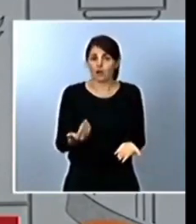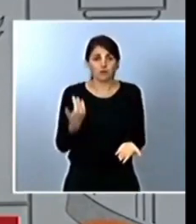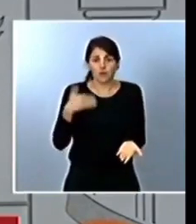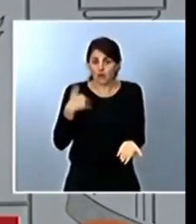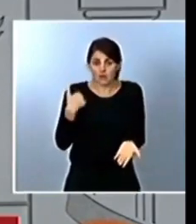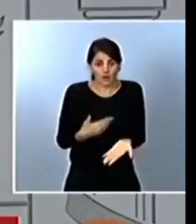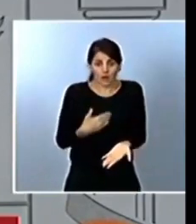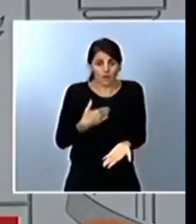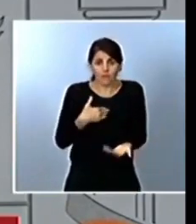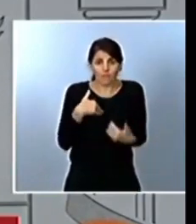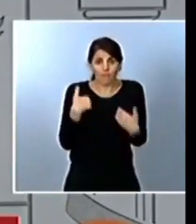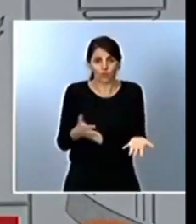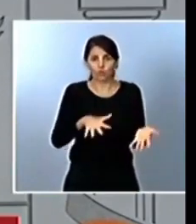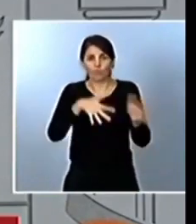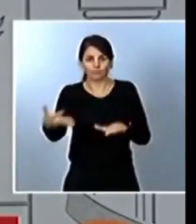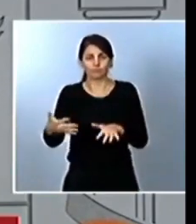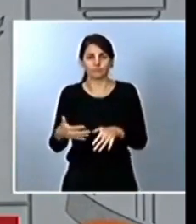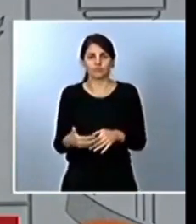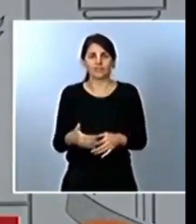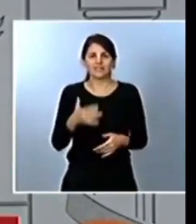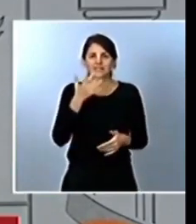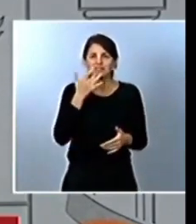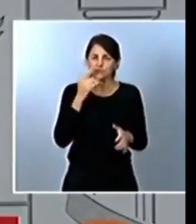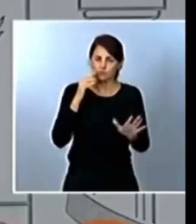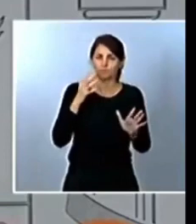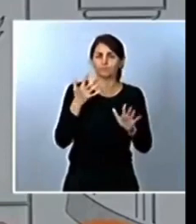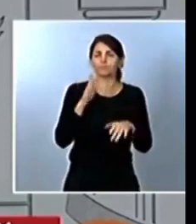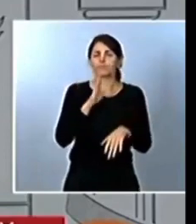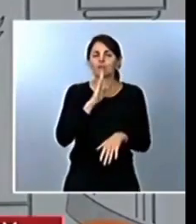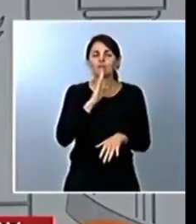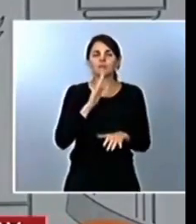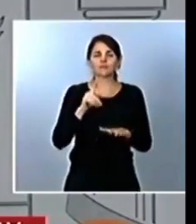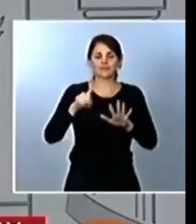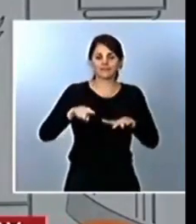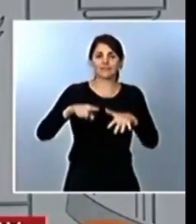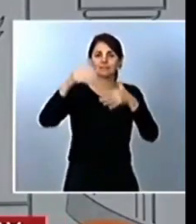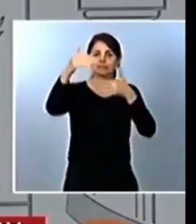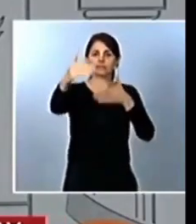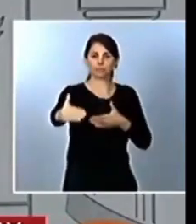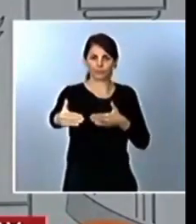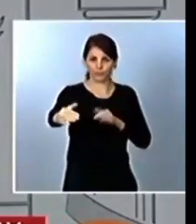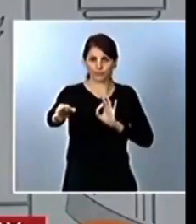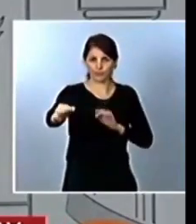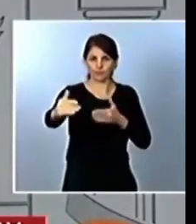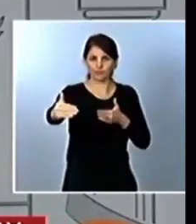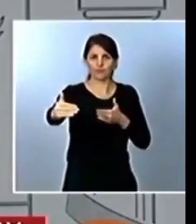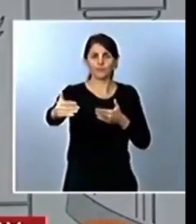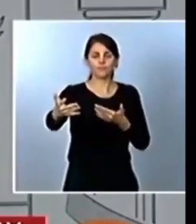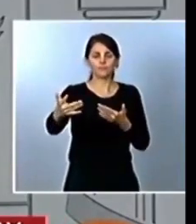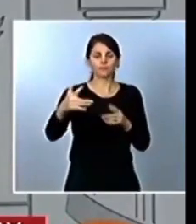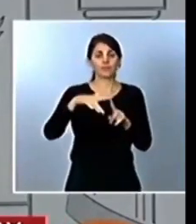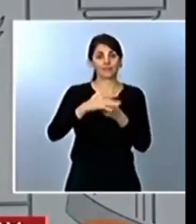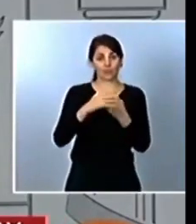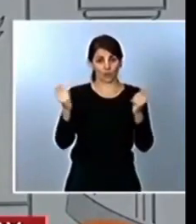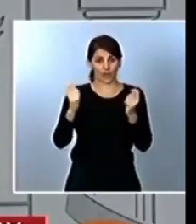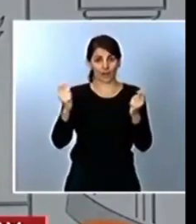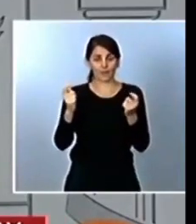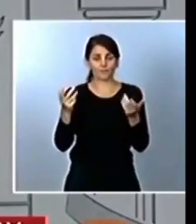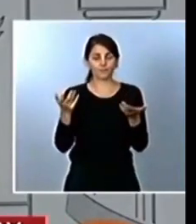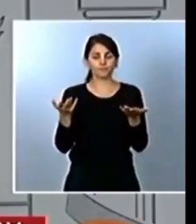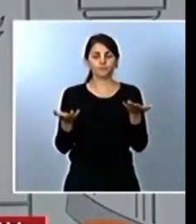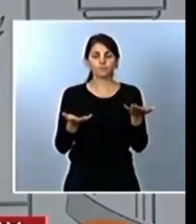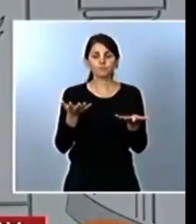si vamos a un horizonte de 6 meses de trabajo en el marco del estado de alarma, no tiene tampoco mucha razón de